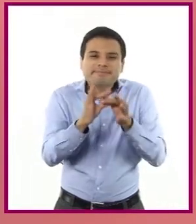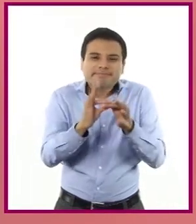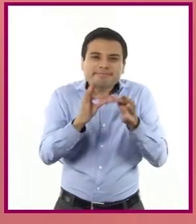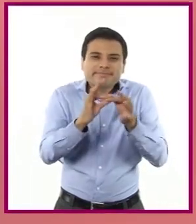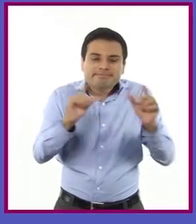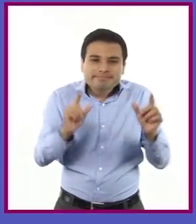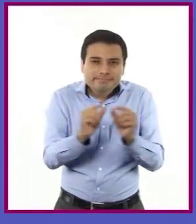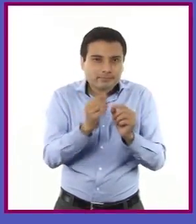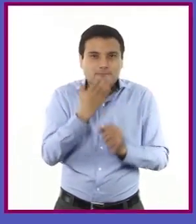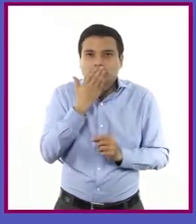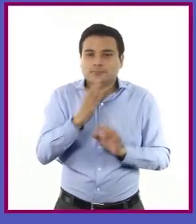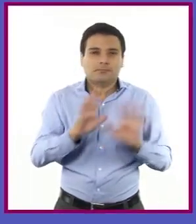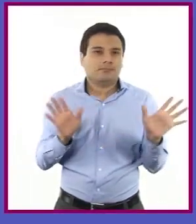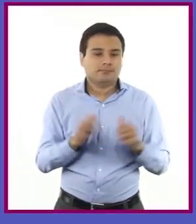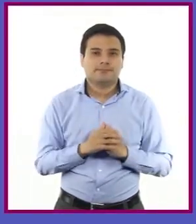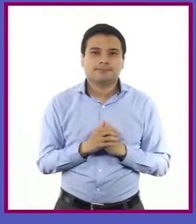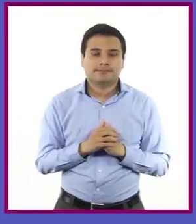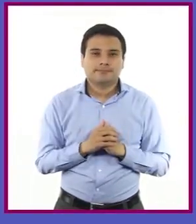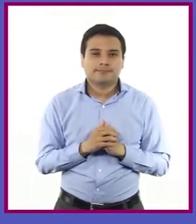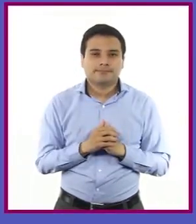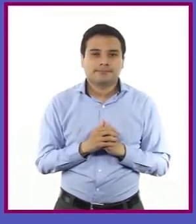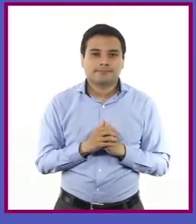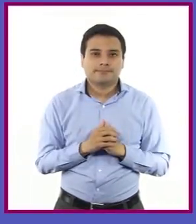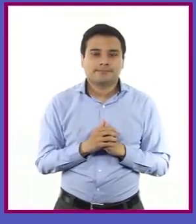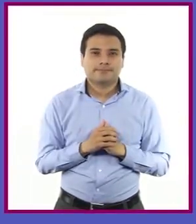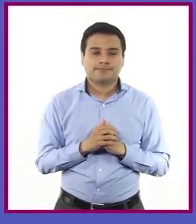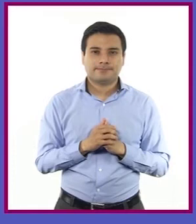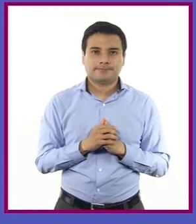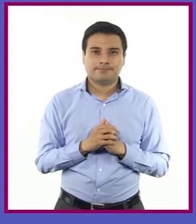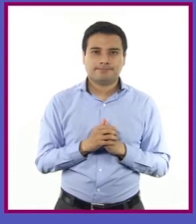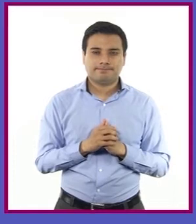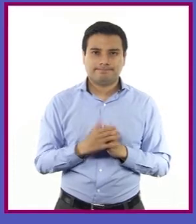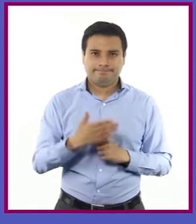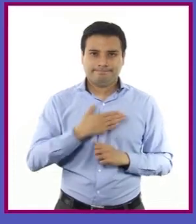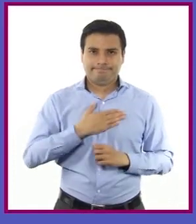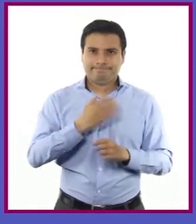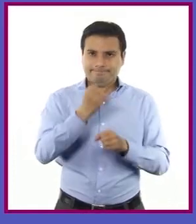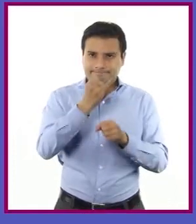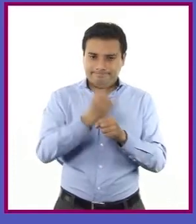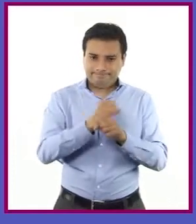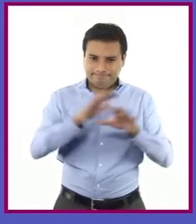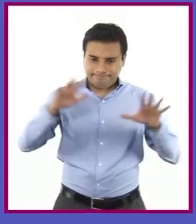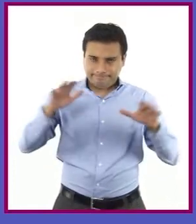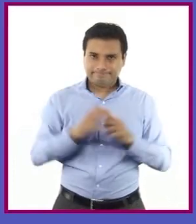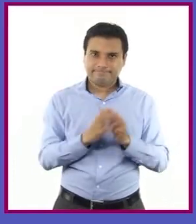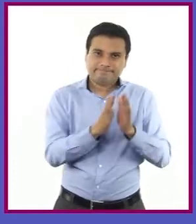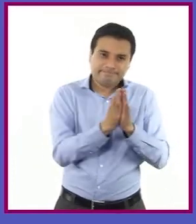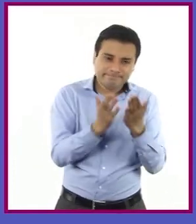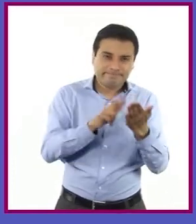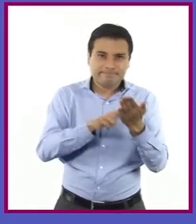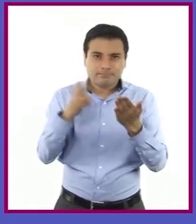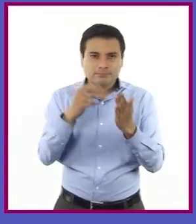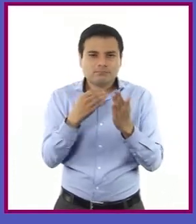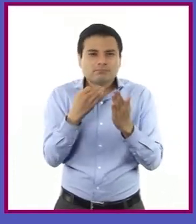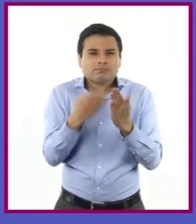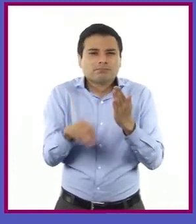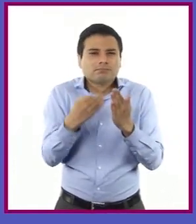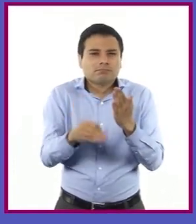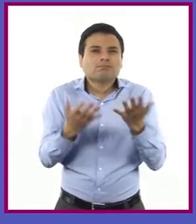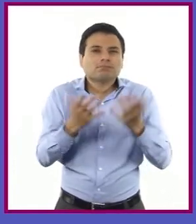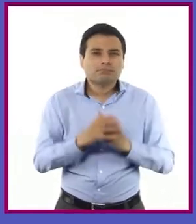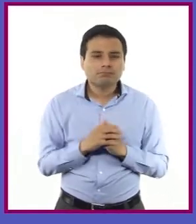bastará. ¿Qué le falta o sobra a mi información? Al responder esta